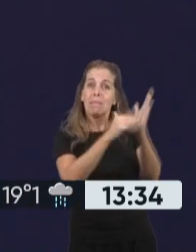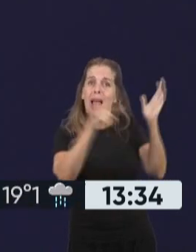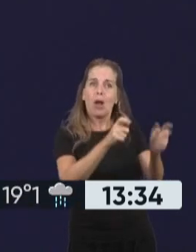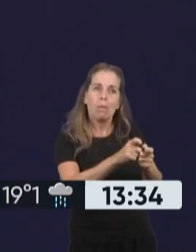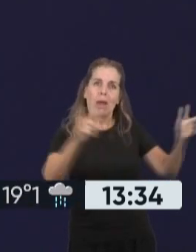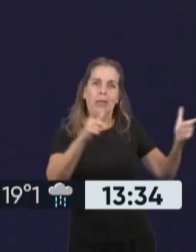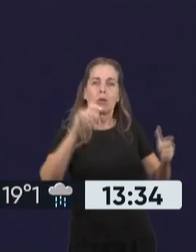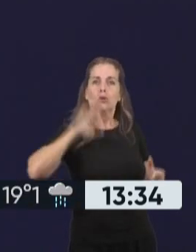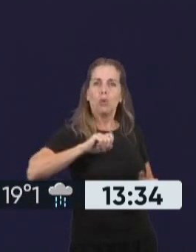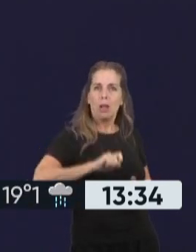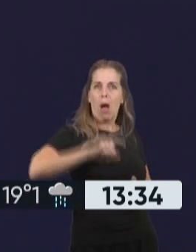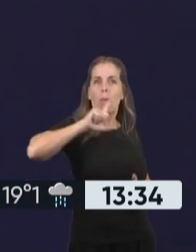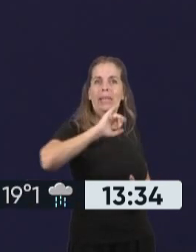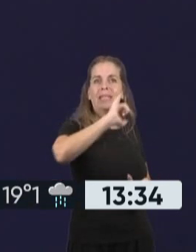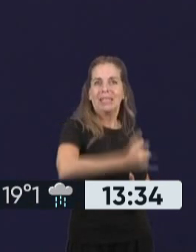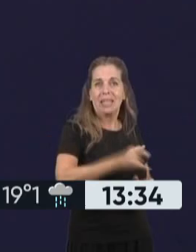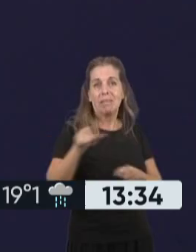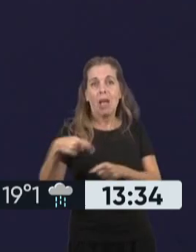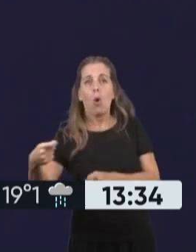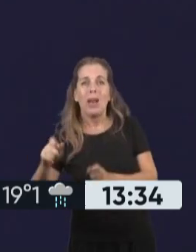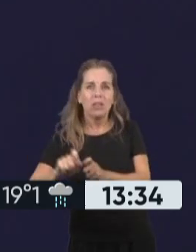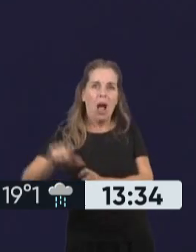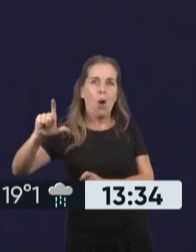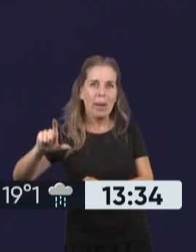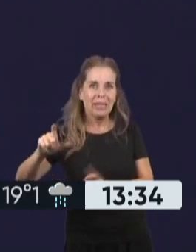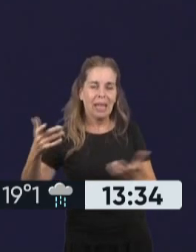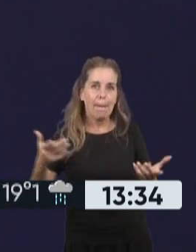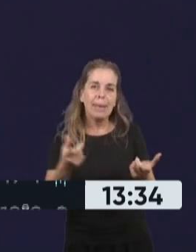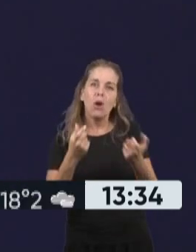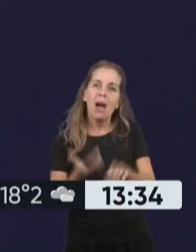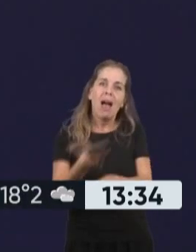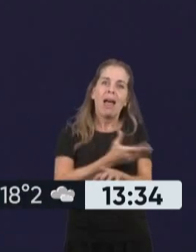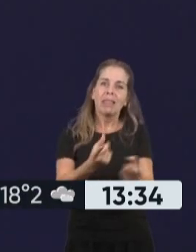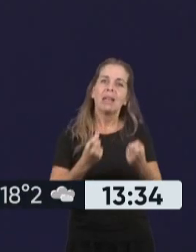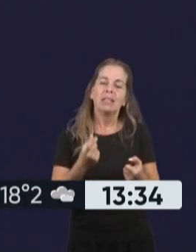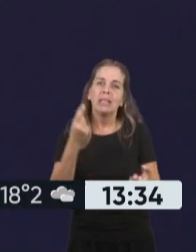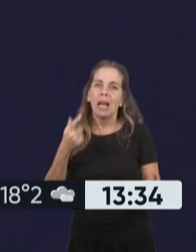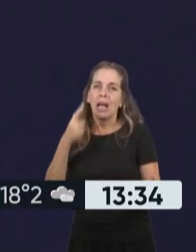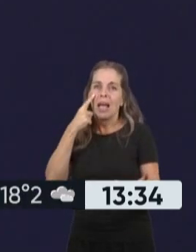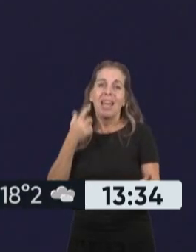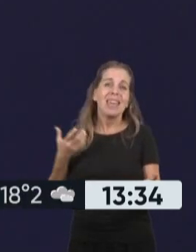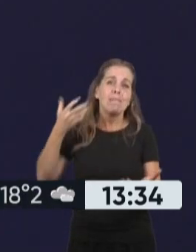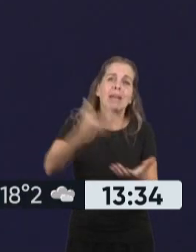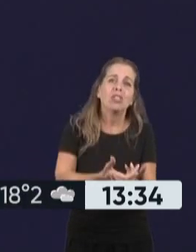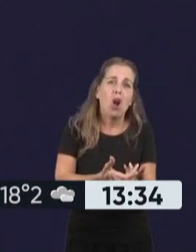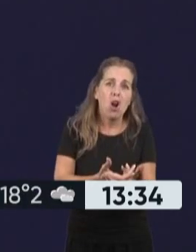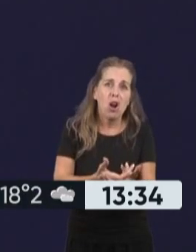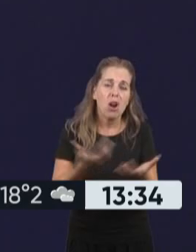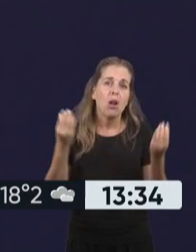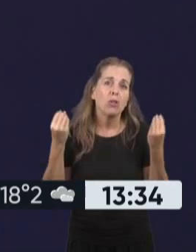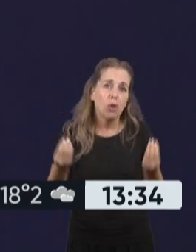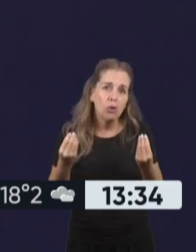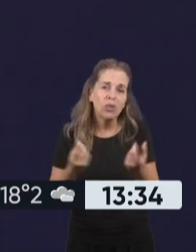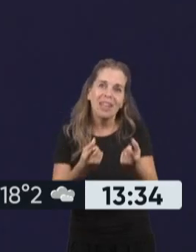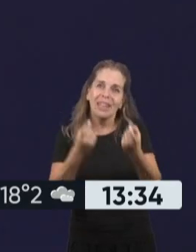mayores salarios, y la única forma de lograr eso es con mayor inversión. Y la inversión se logra indefectiblemente con reglas del juego